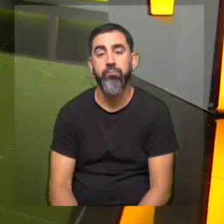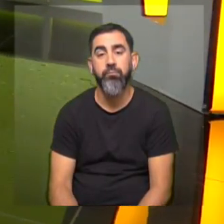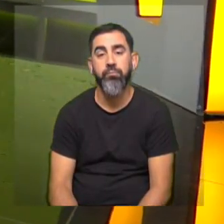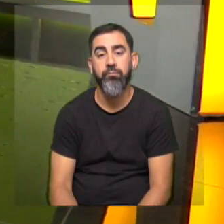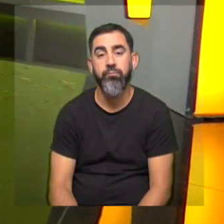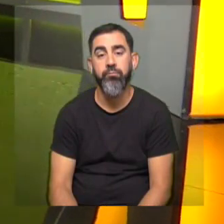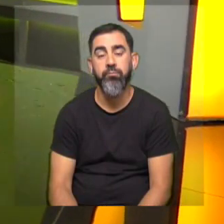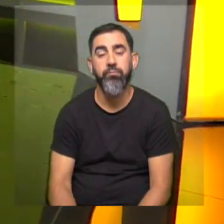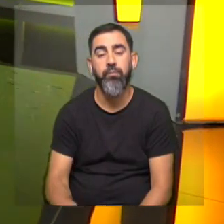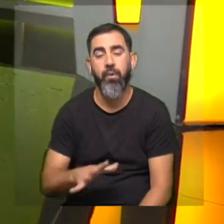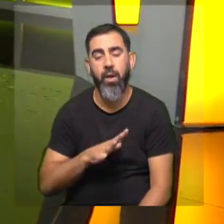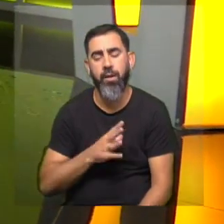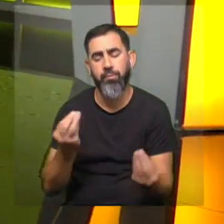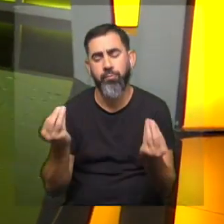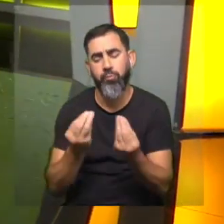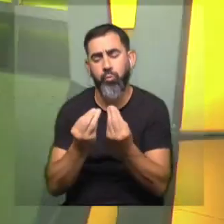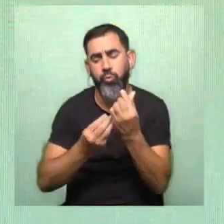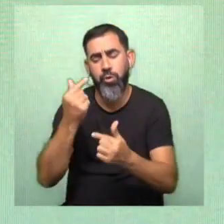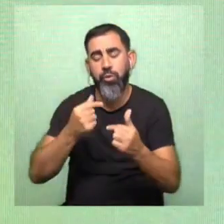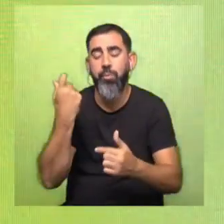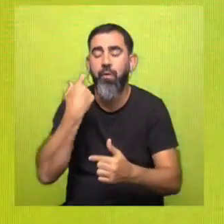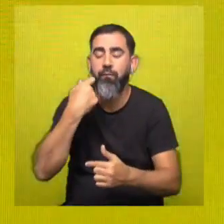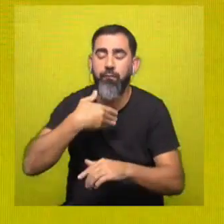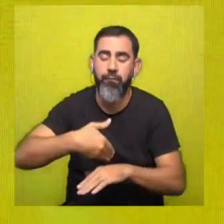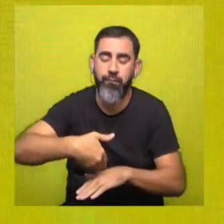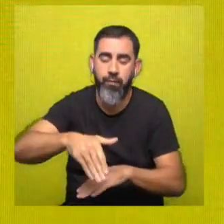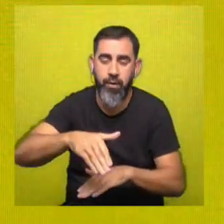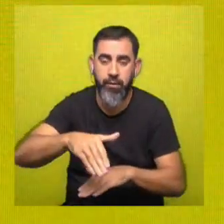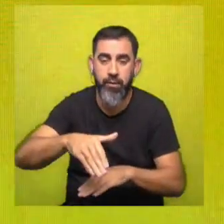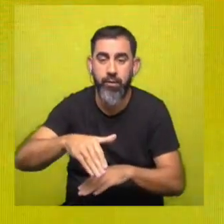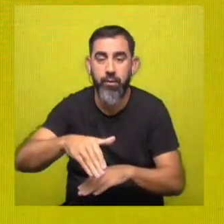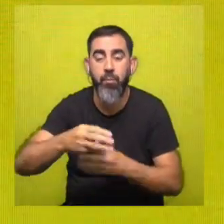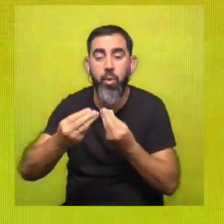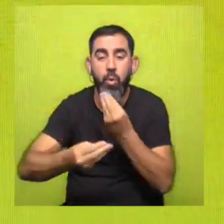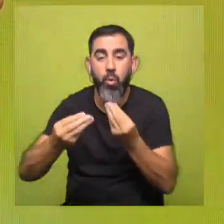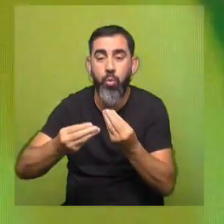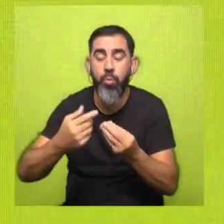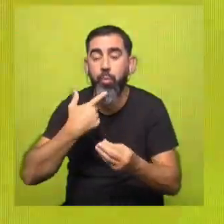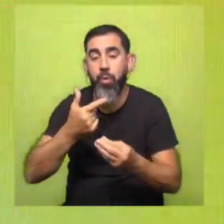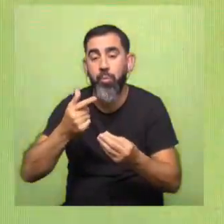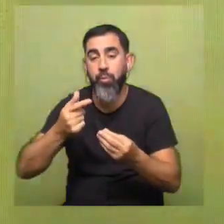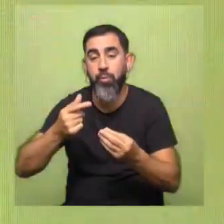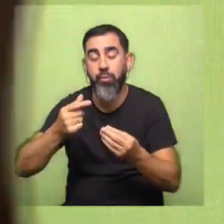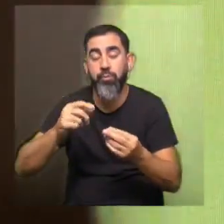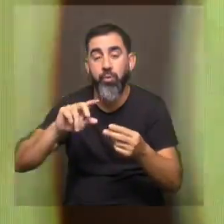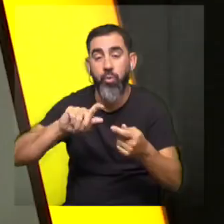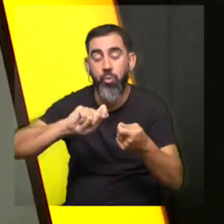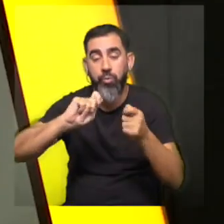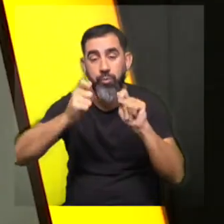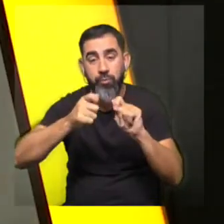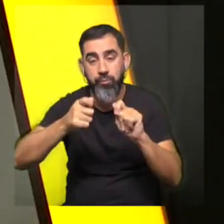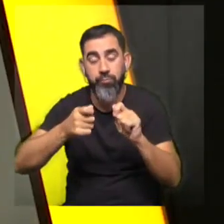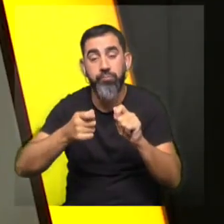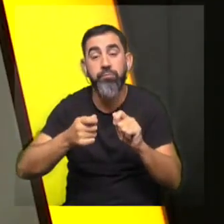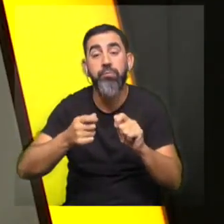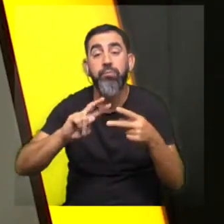Hay un montón de cosas más y quedarán para otros informes, porque además del contenido hay que ver cómo está doblado. Por ejemplo, ¿no? Por hablar de una de las lecturas. Y seguramente